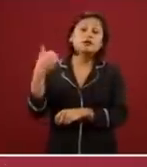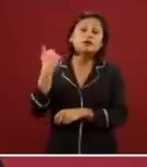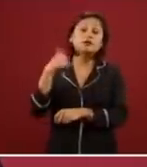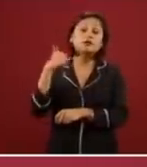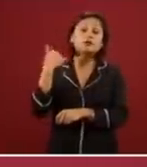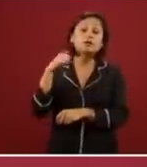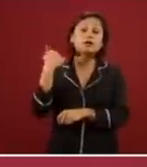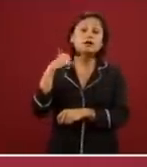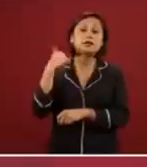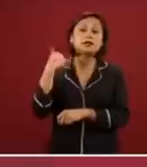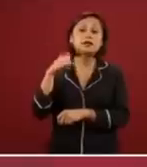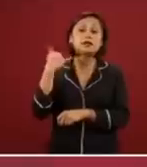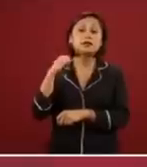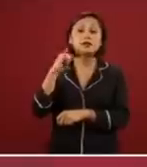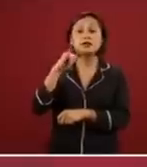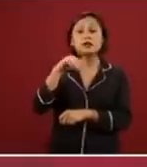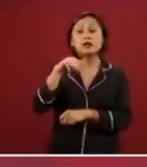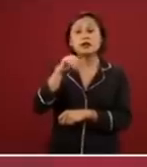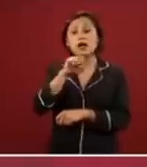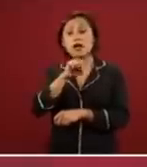el Seguro Social tiene el programa